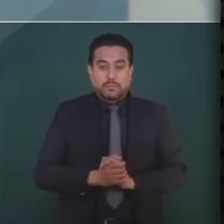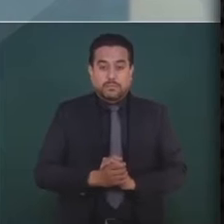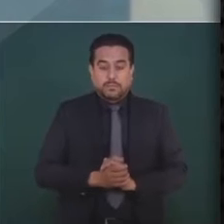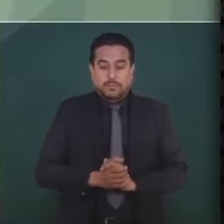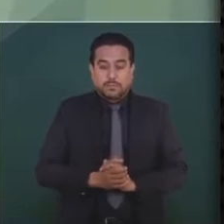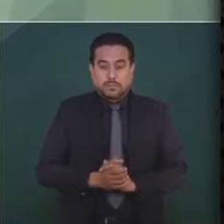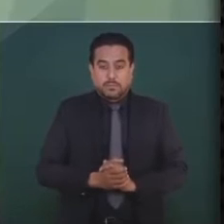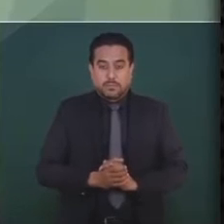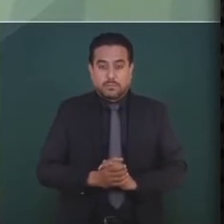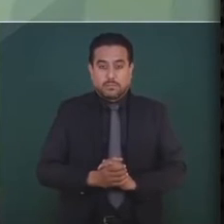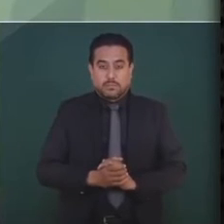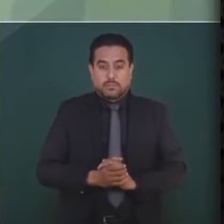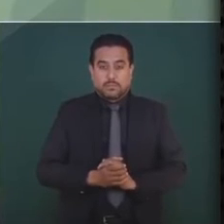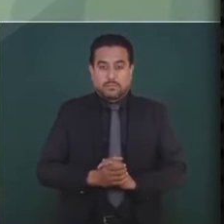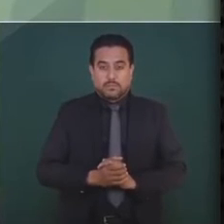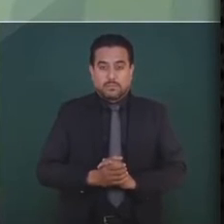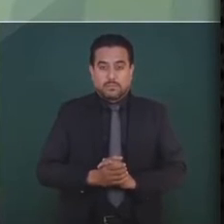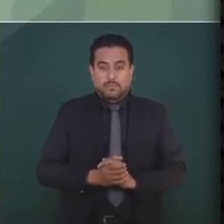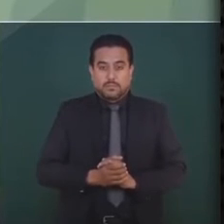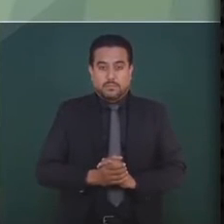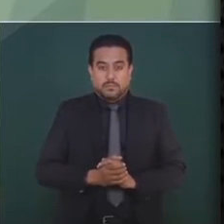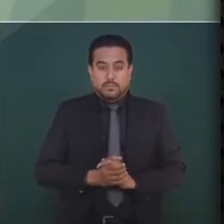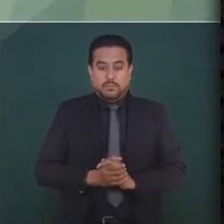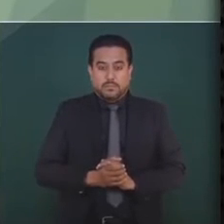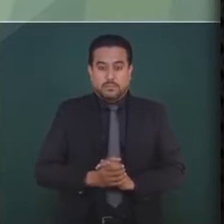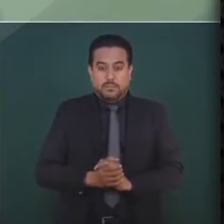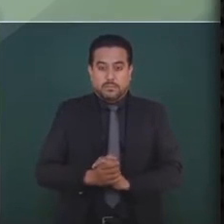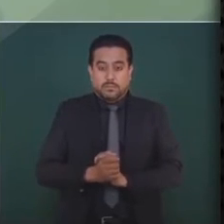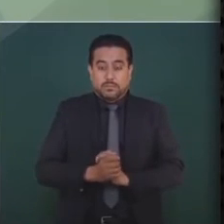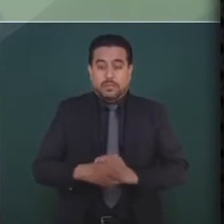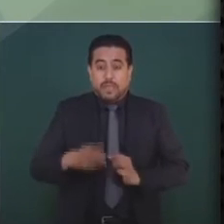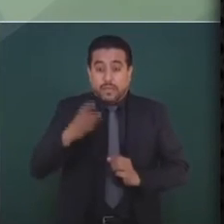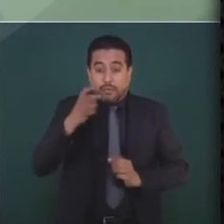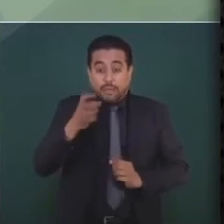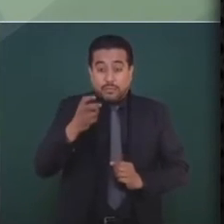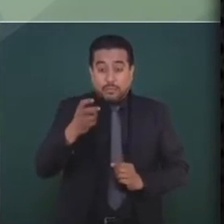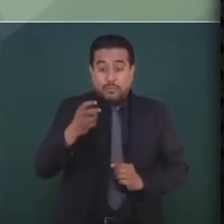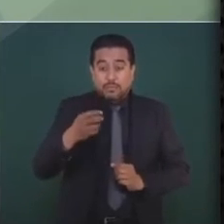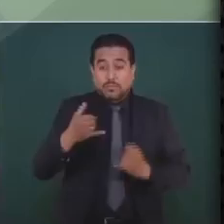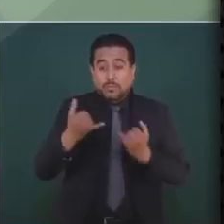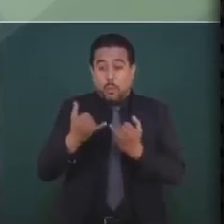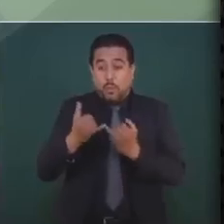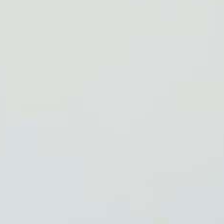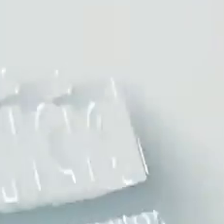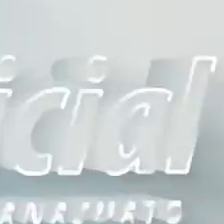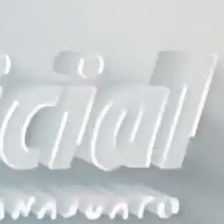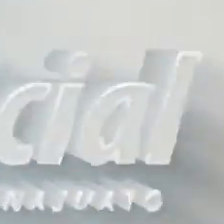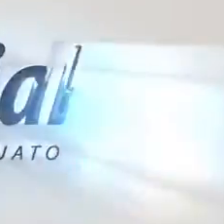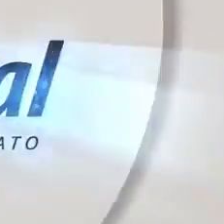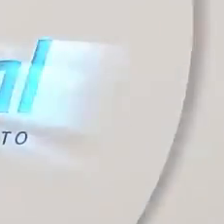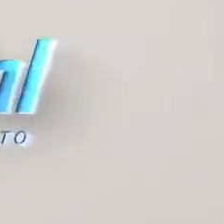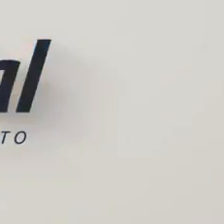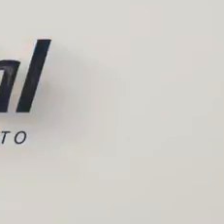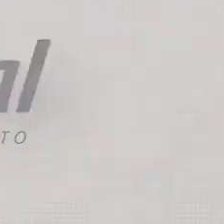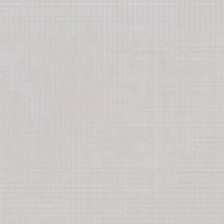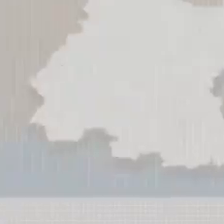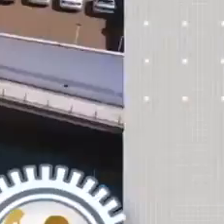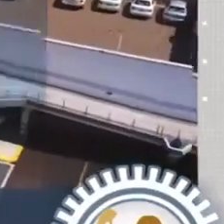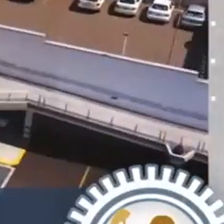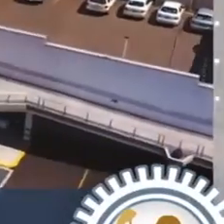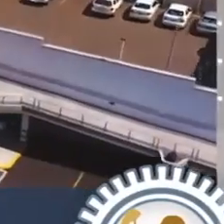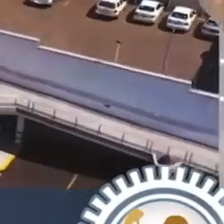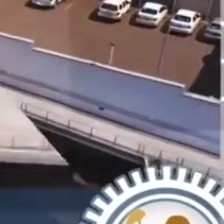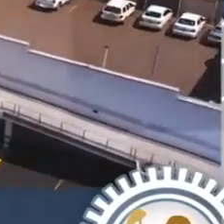Cerezo, proyecto que tendría que hacerse de varias operaciones para contratar a manobras o se pediría un crédito. El nuevo sistema de justicia laboral